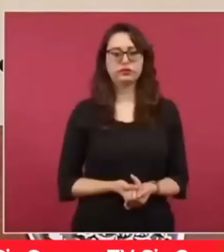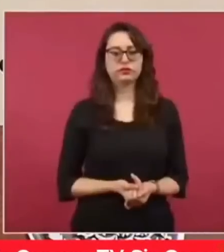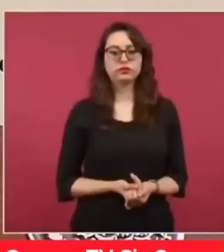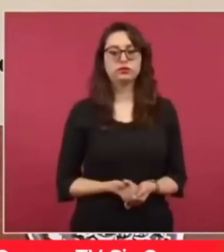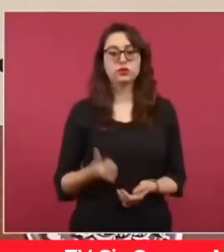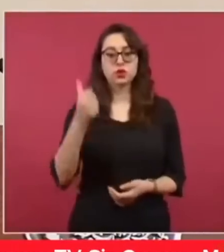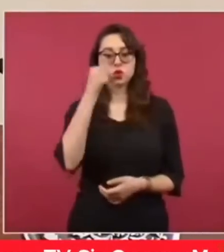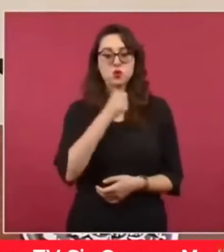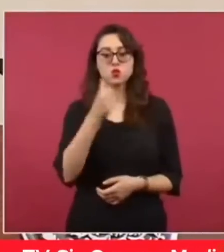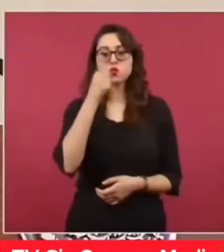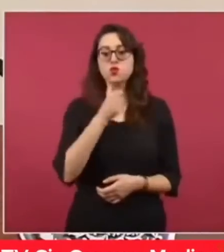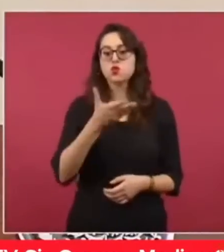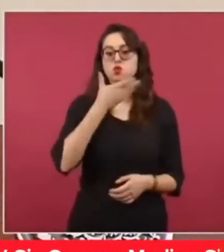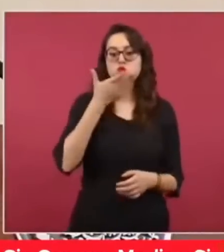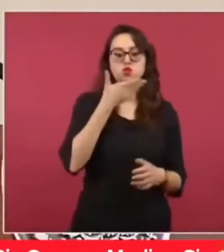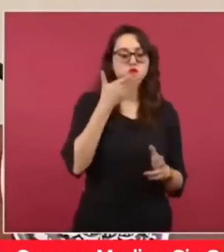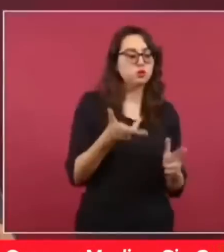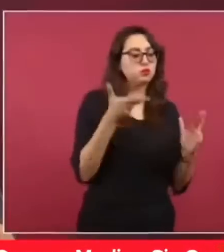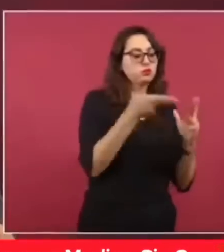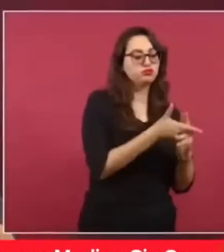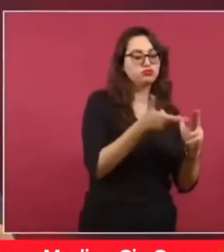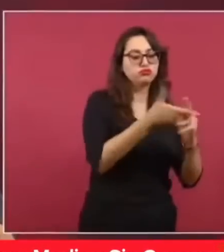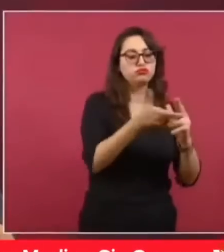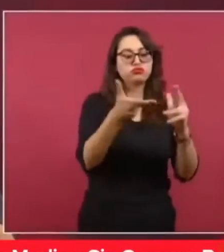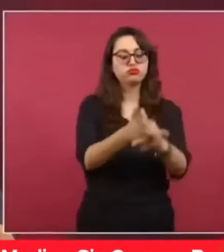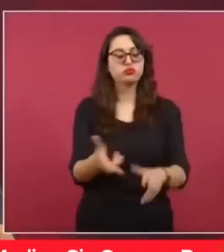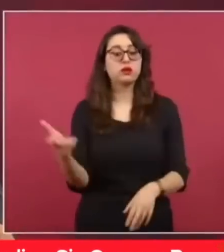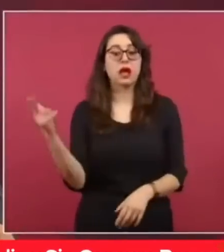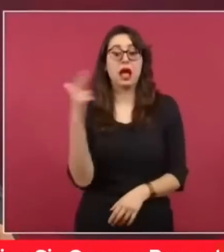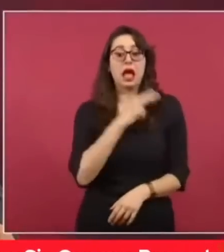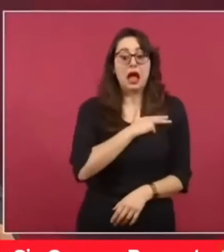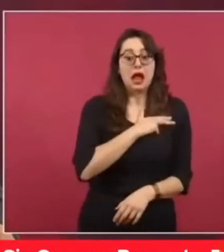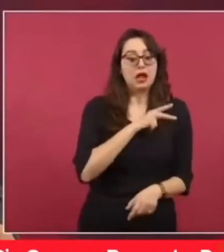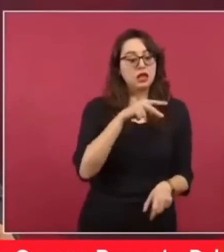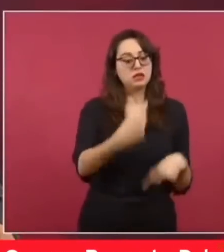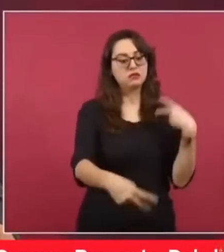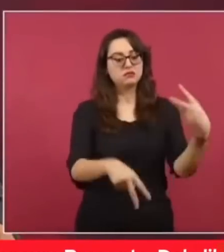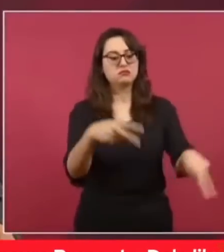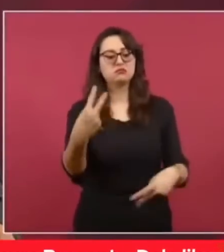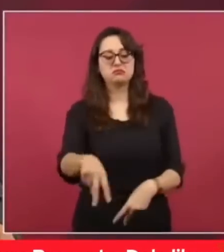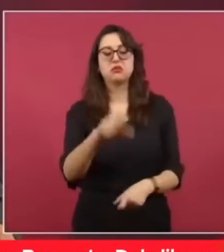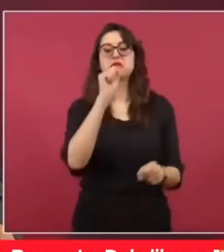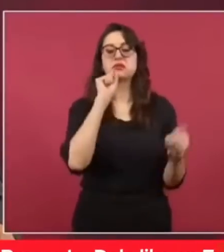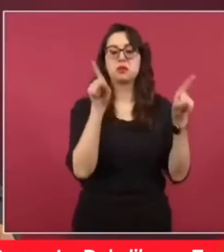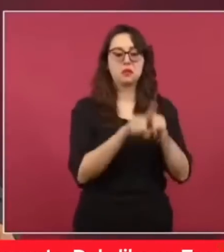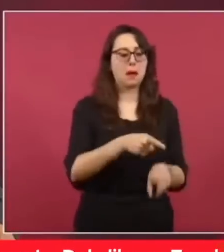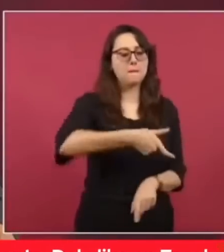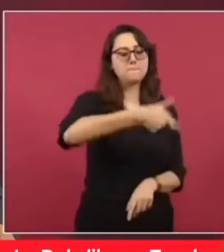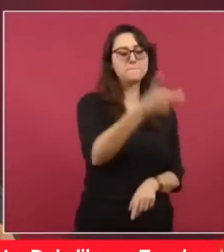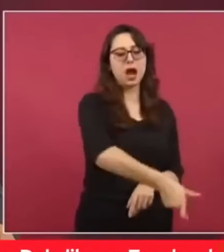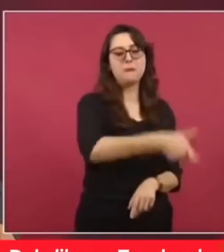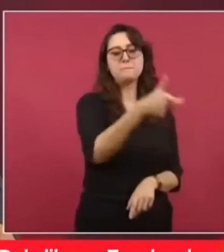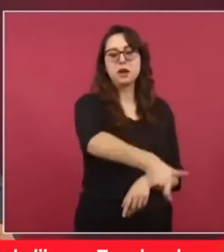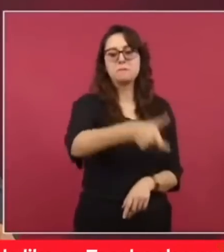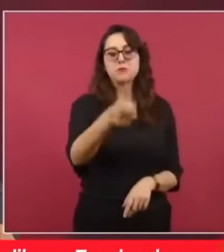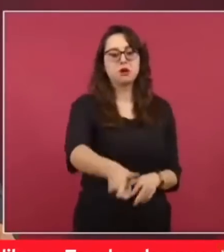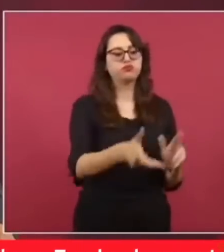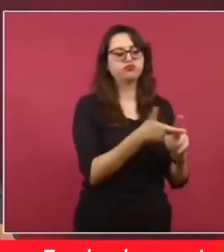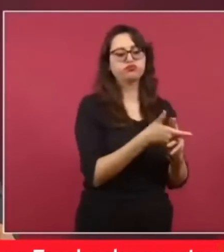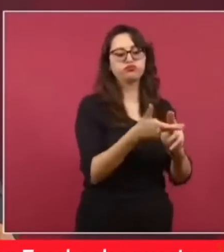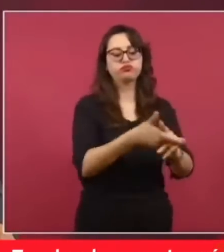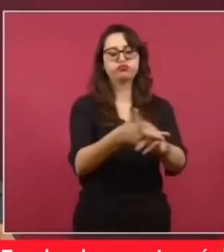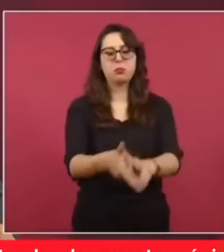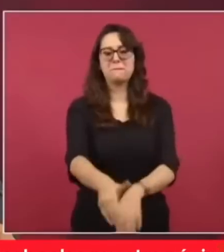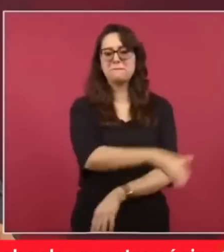Entonces, no somos iguales. En este gobierno, ¿sí?, no ha habido masacres,